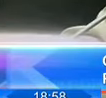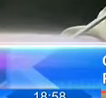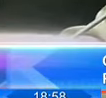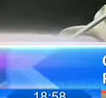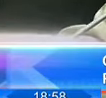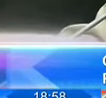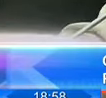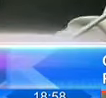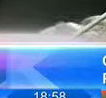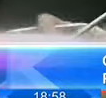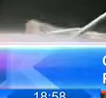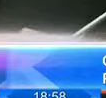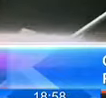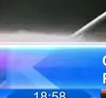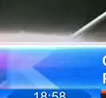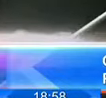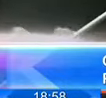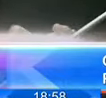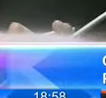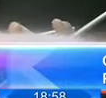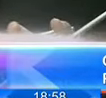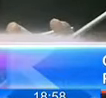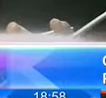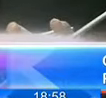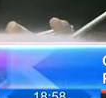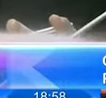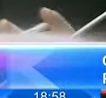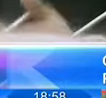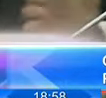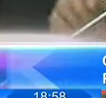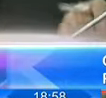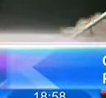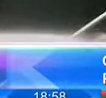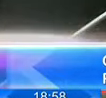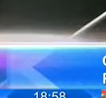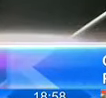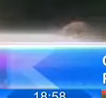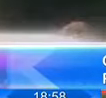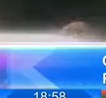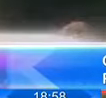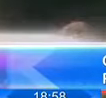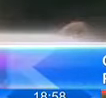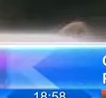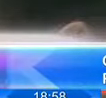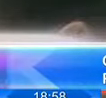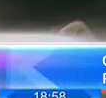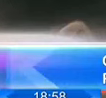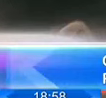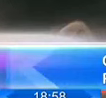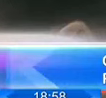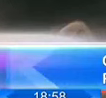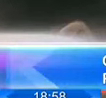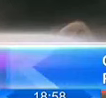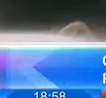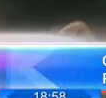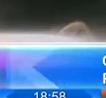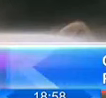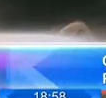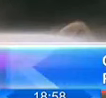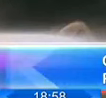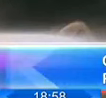exclusivamente a autoridades vinculadas al partido de gobierno. Cosa que fue rechazada desde el